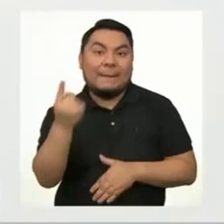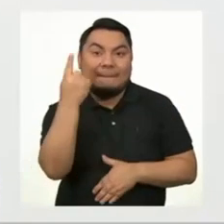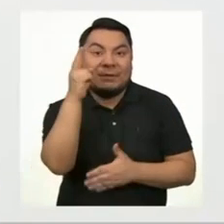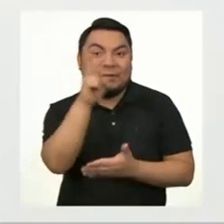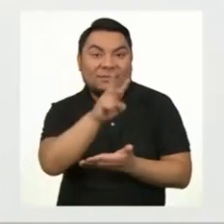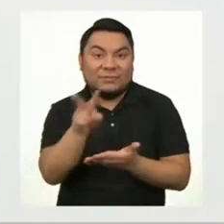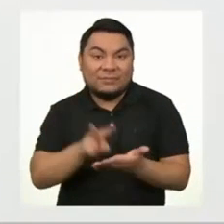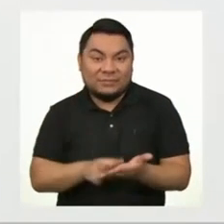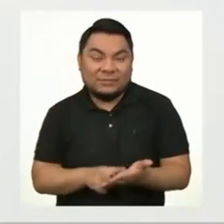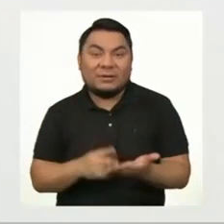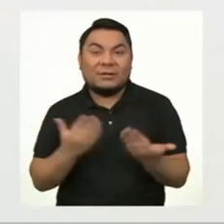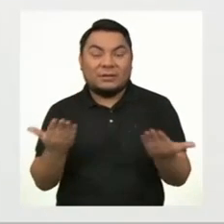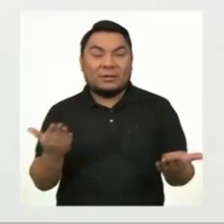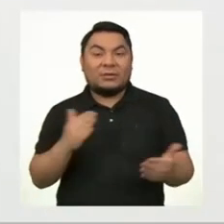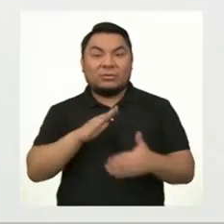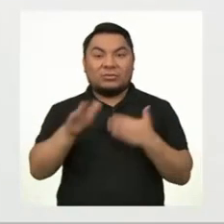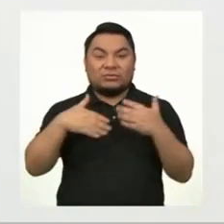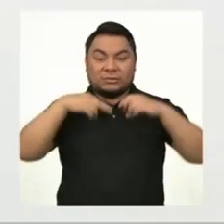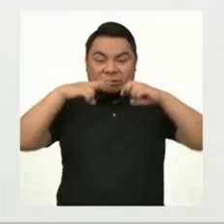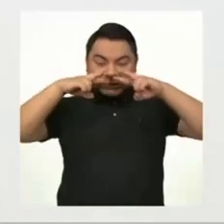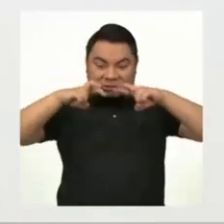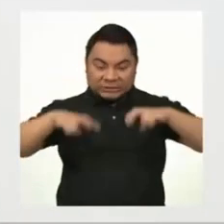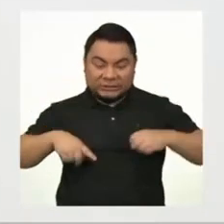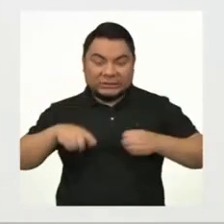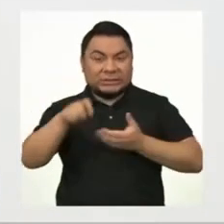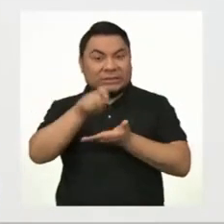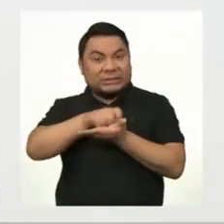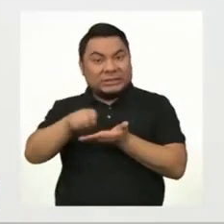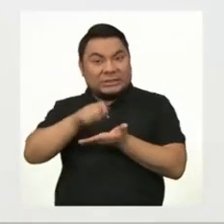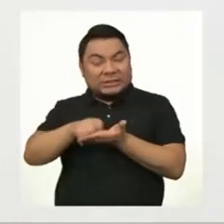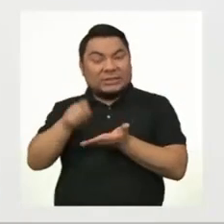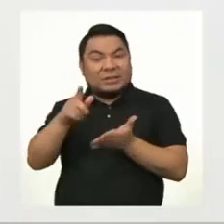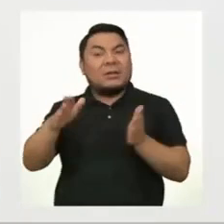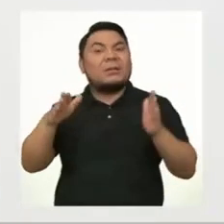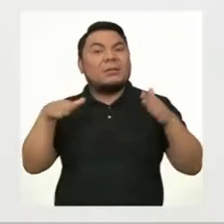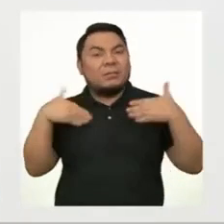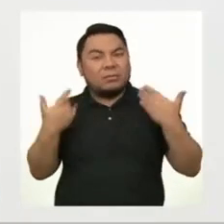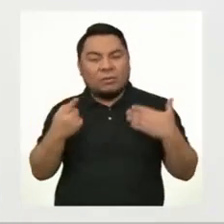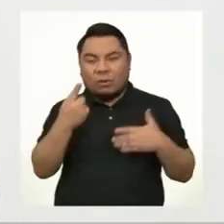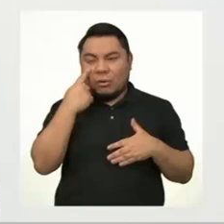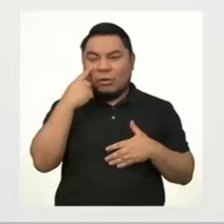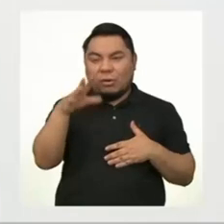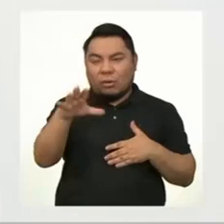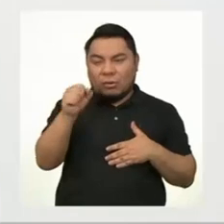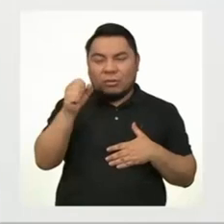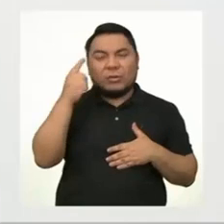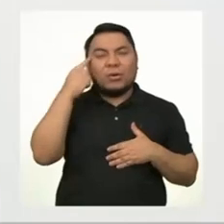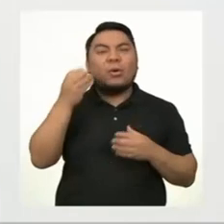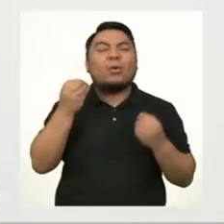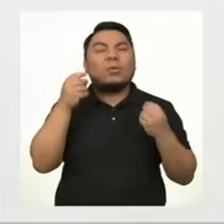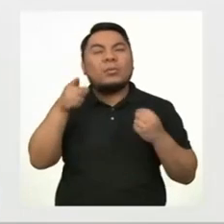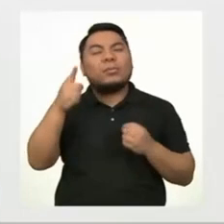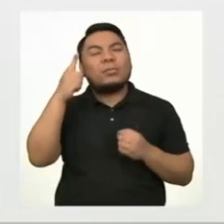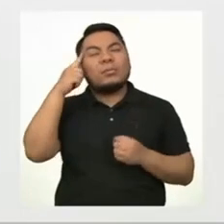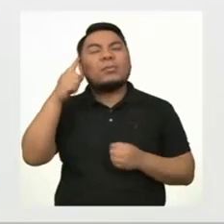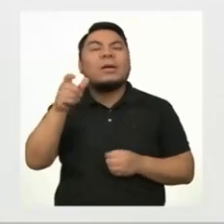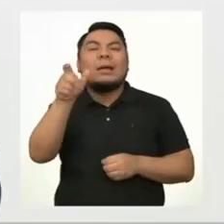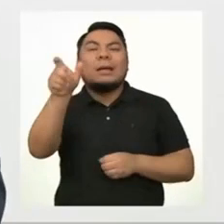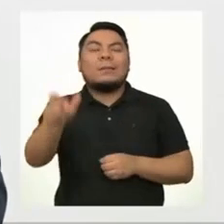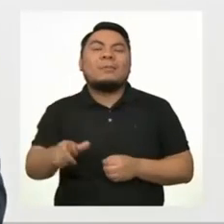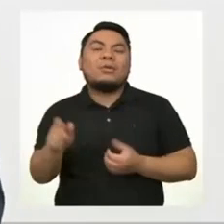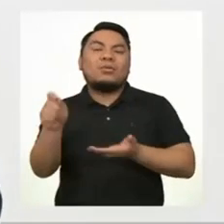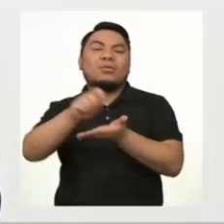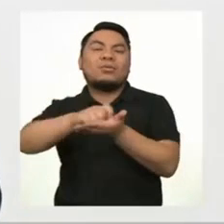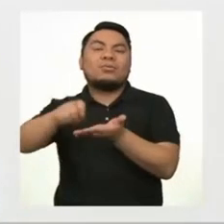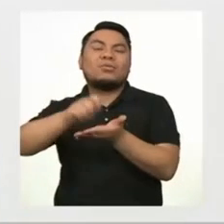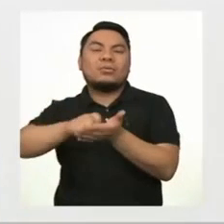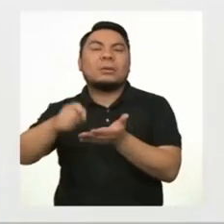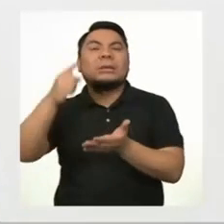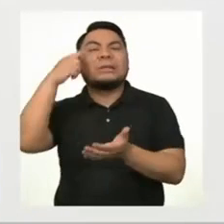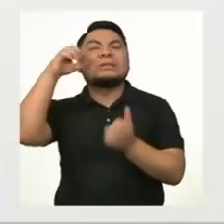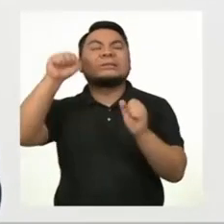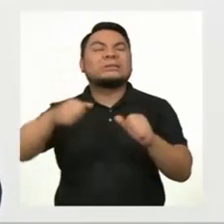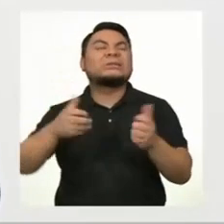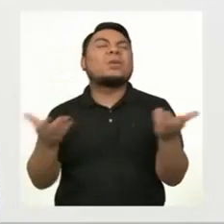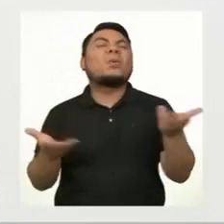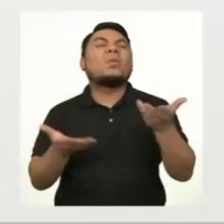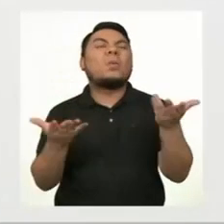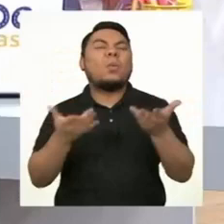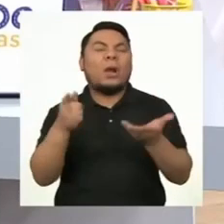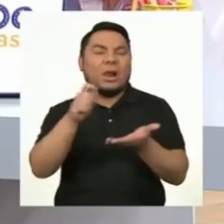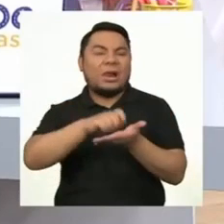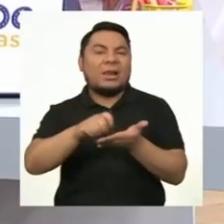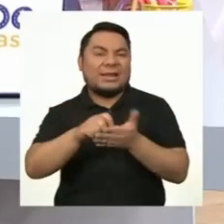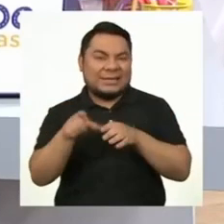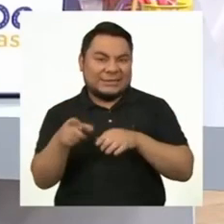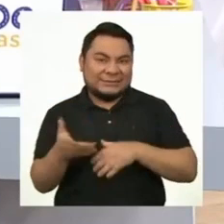lectura y a medida que analicemos el texto, podremos reconocer la intención de la autora para así determinar qué tipo de texto